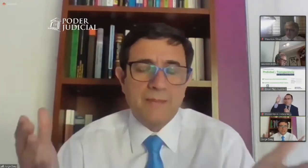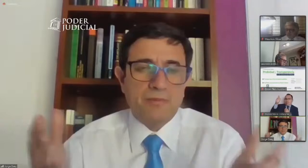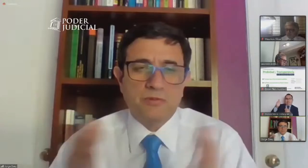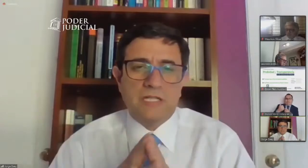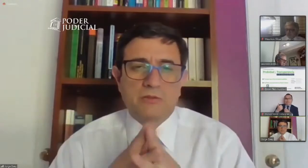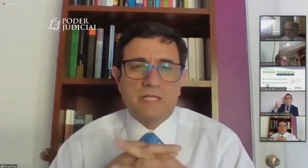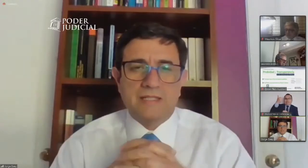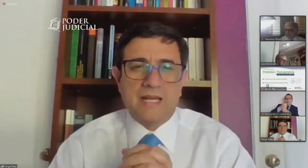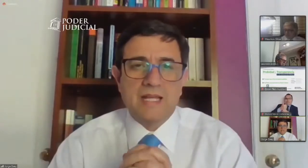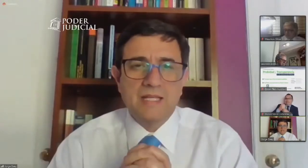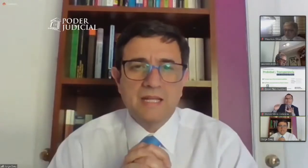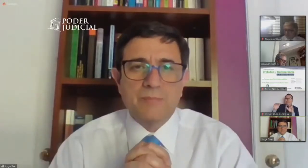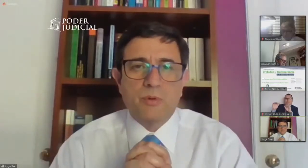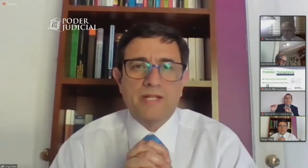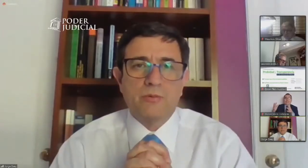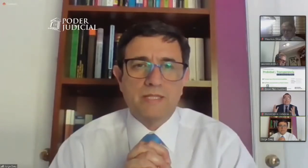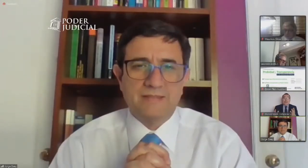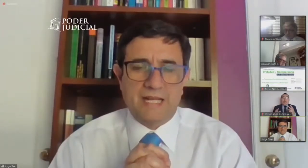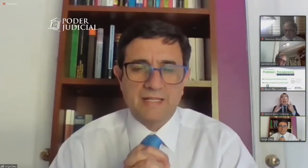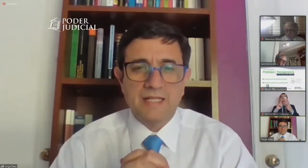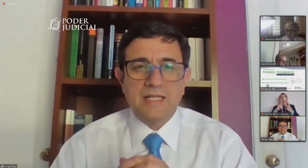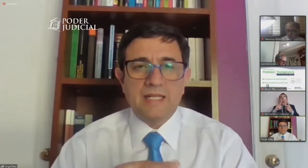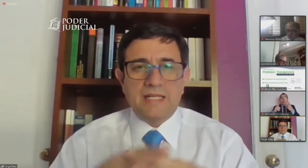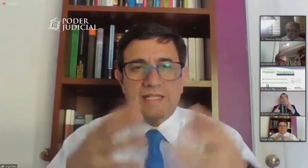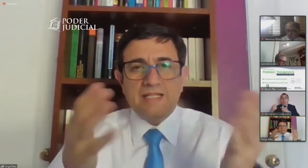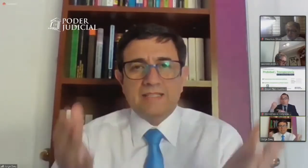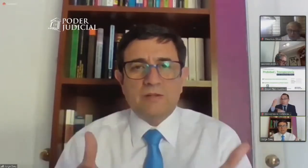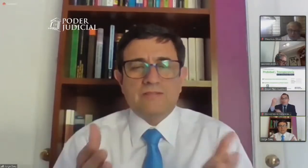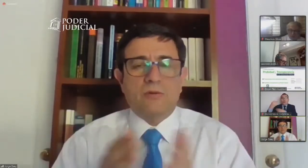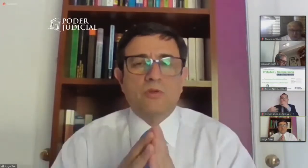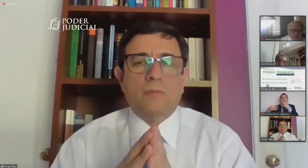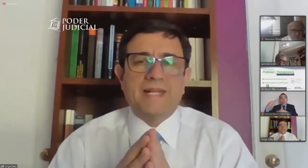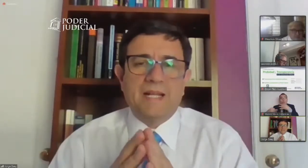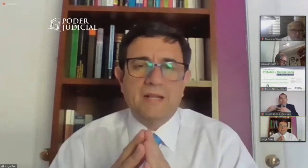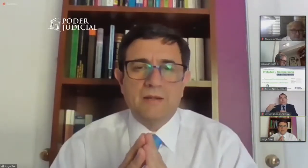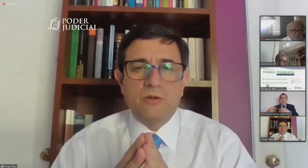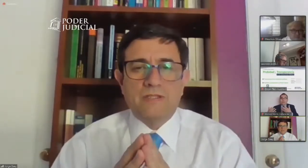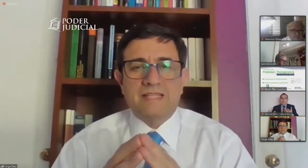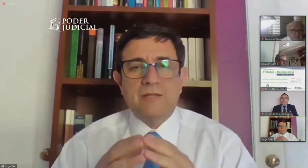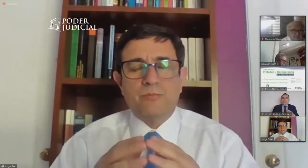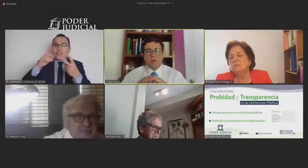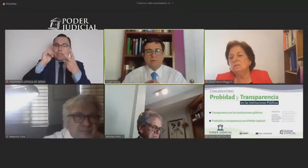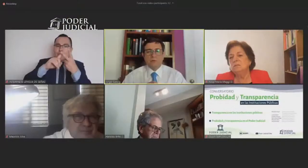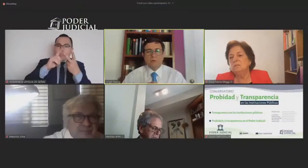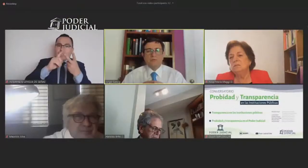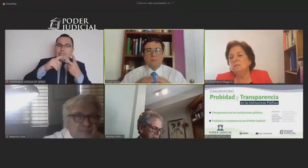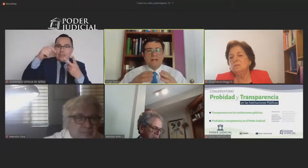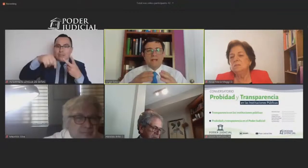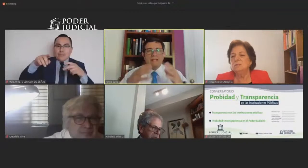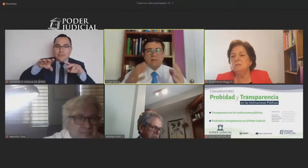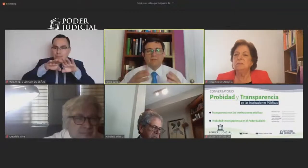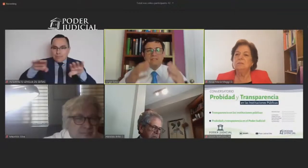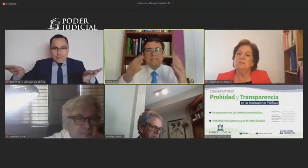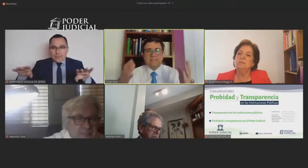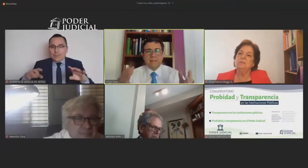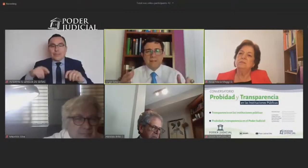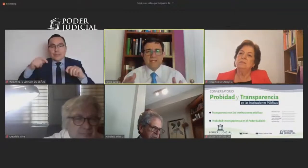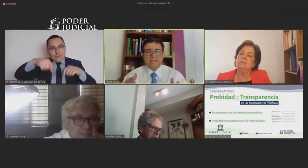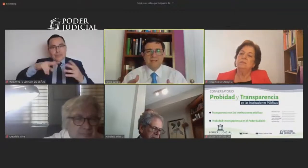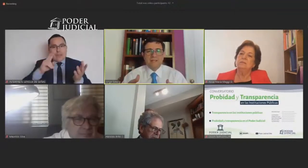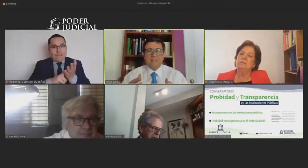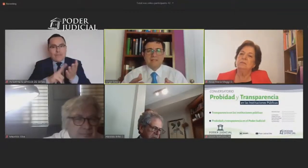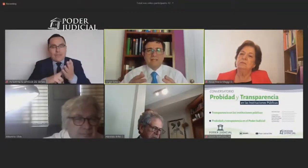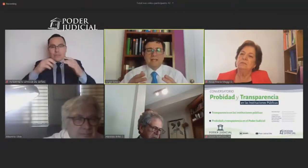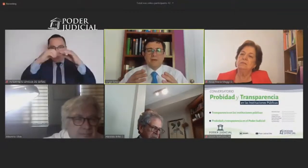esas autoridades, por cierto, que está el Poder Judicial. Y en este segundo panel, lo que se ha expuesto es un verdadero